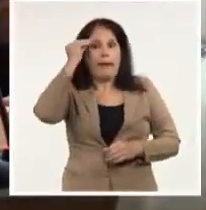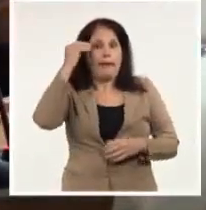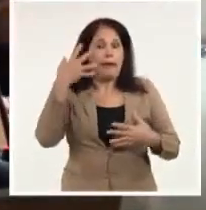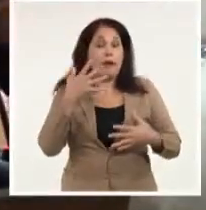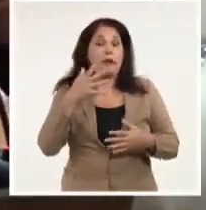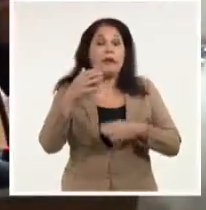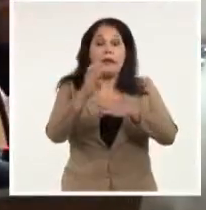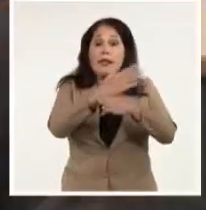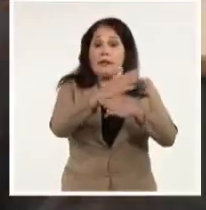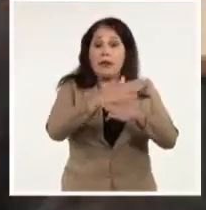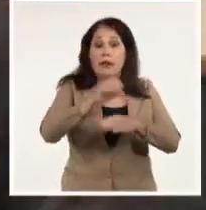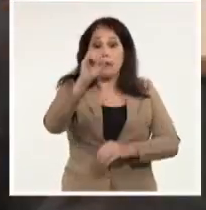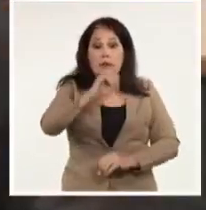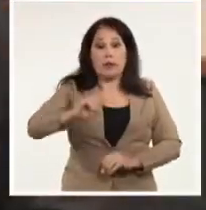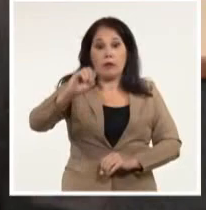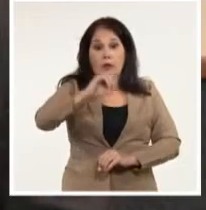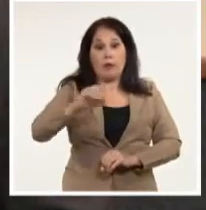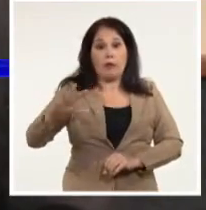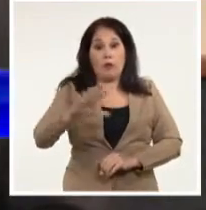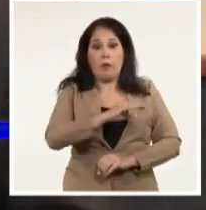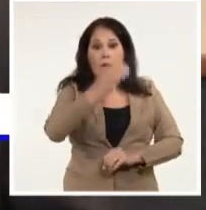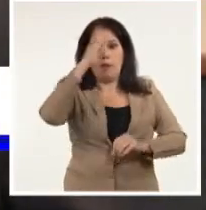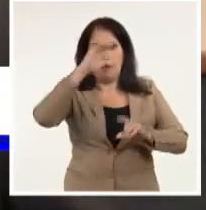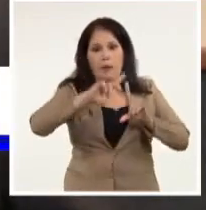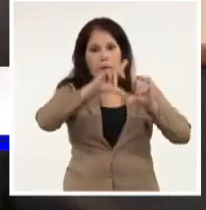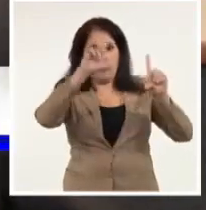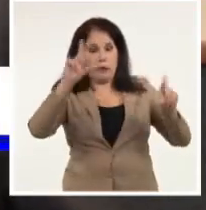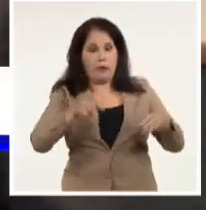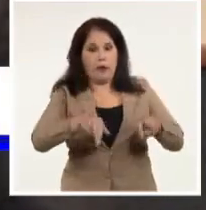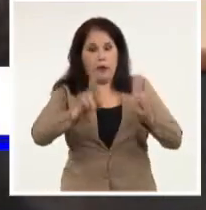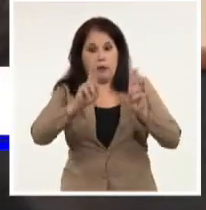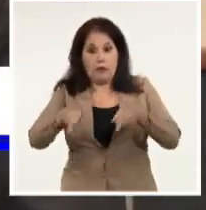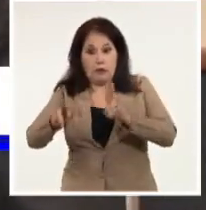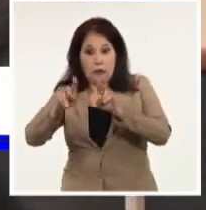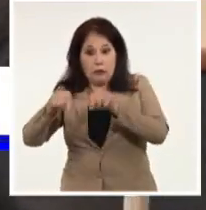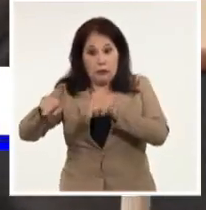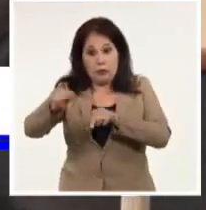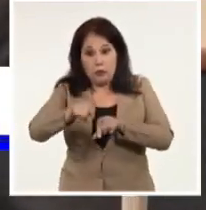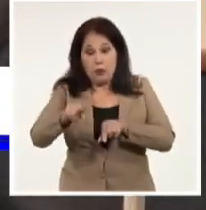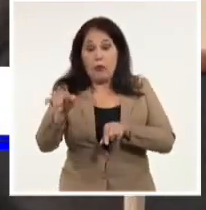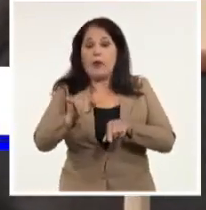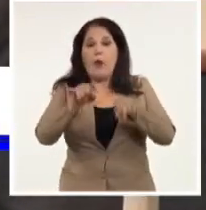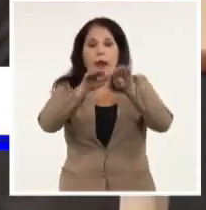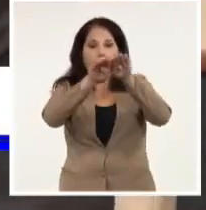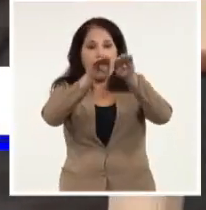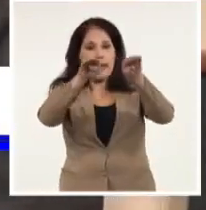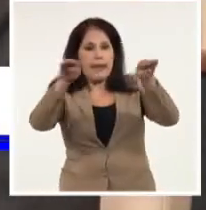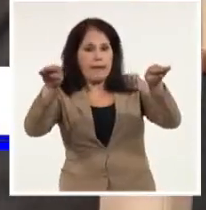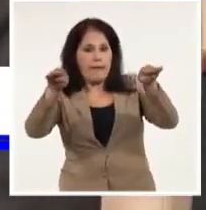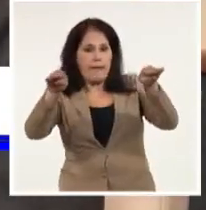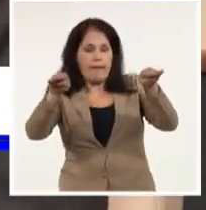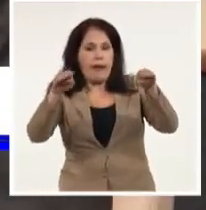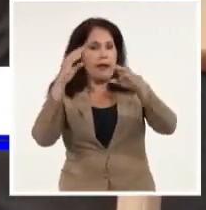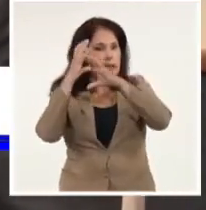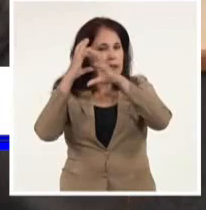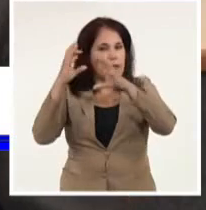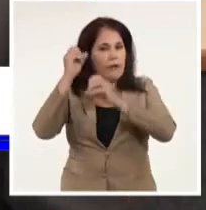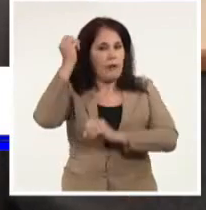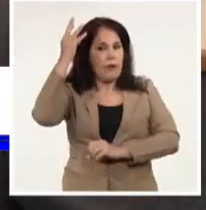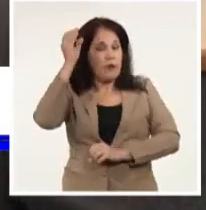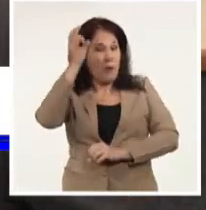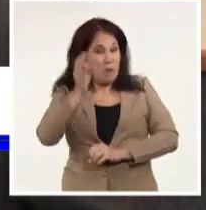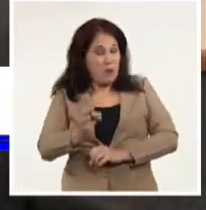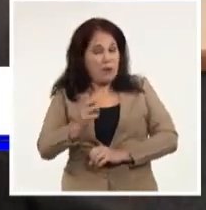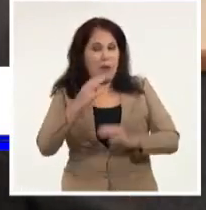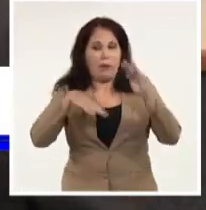todos los organismos del país ni en todas las instituciones estamos al nivel en materia de ciencia e innovación que tenemos en el